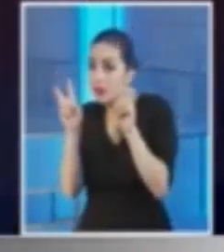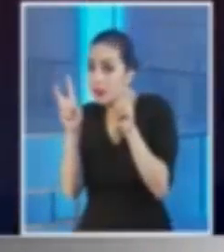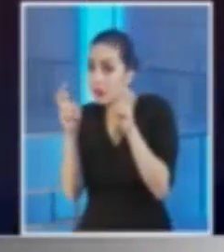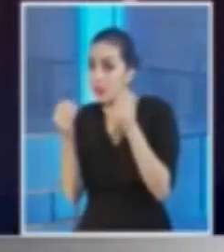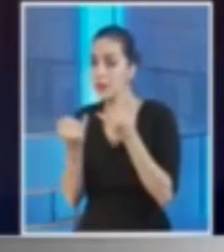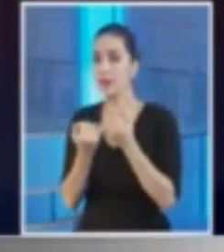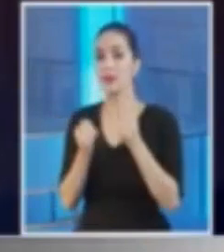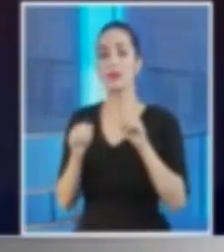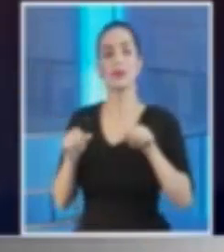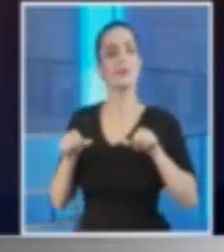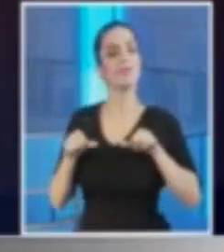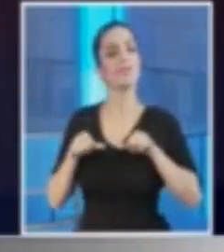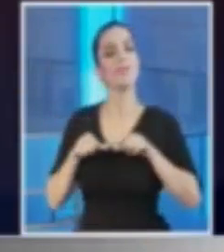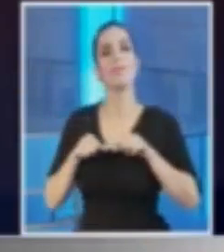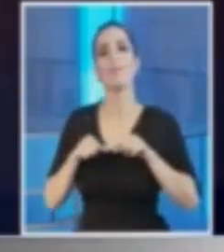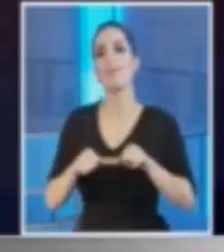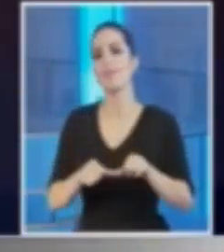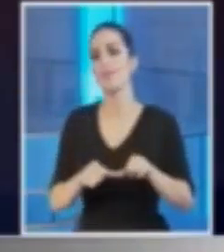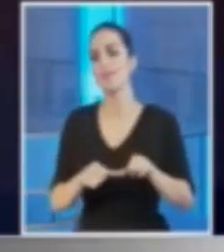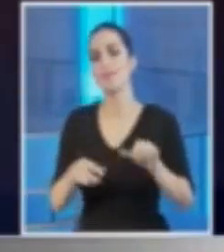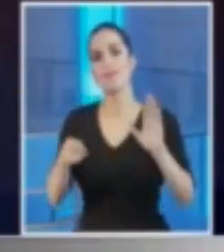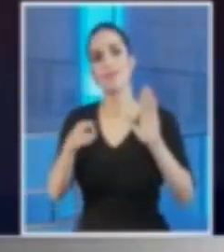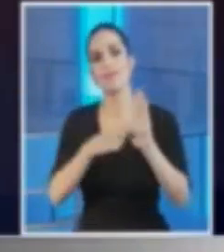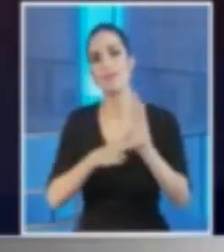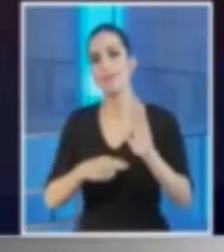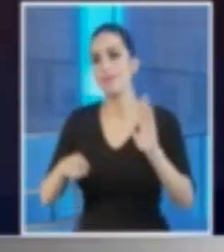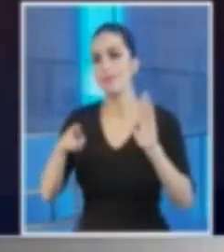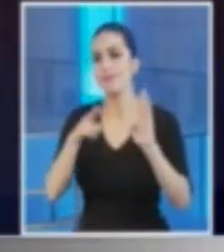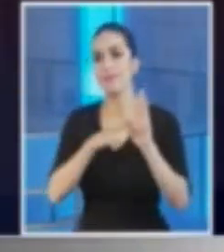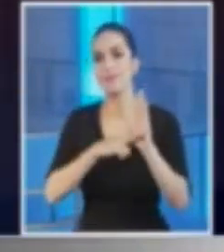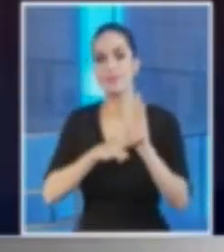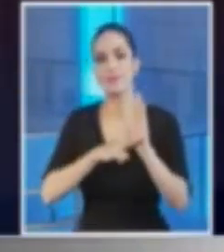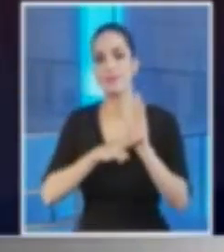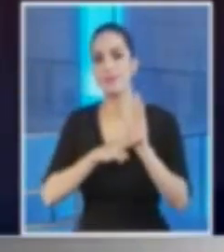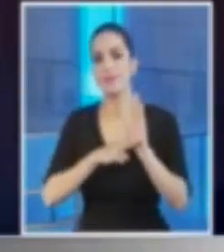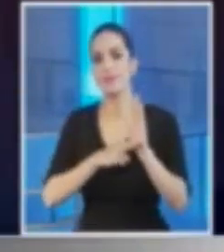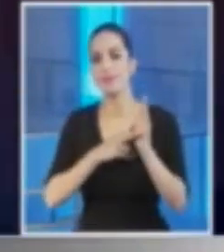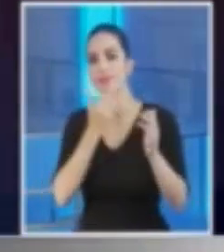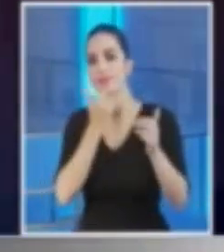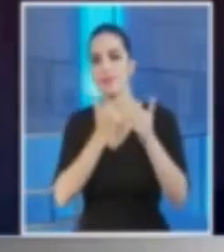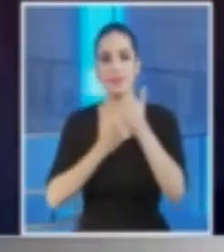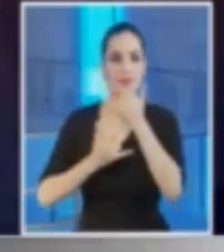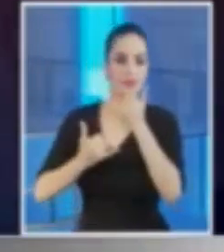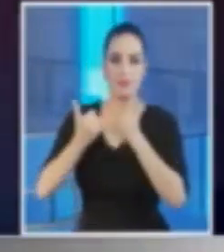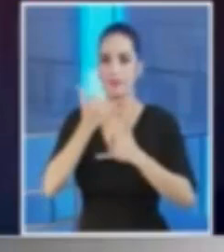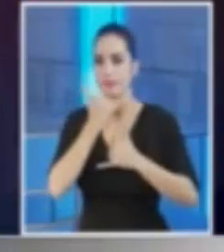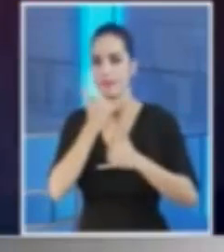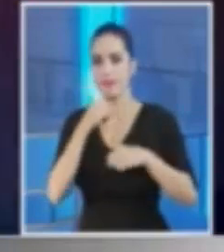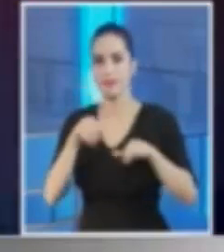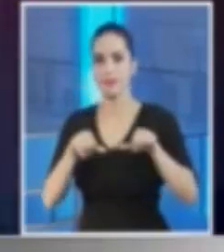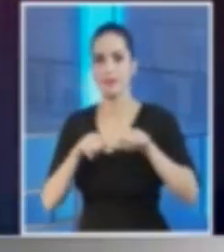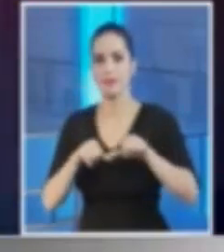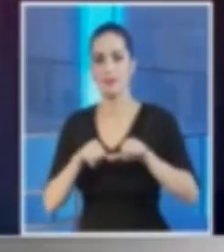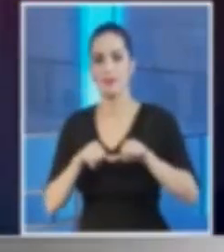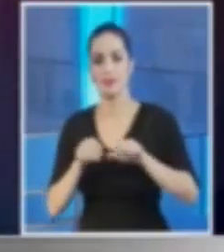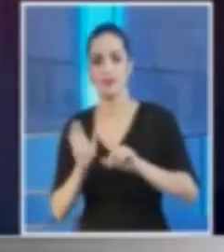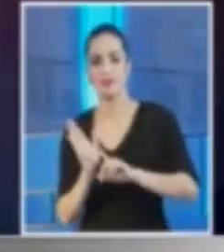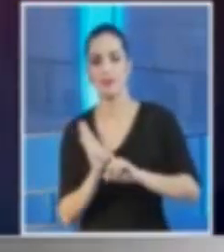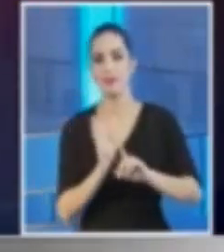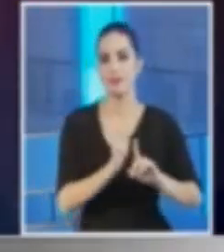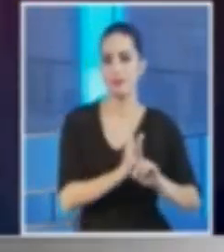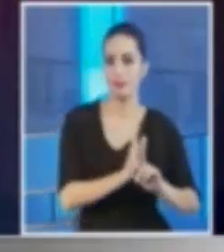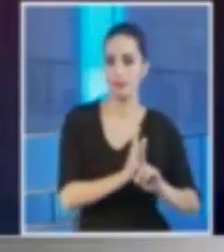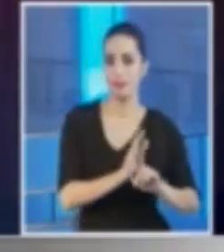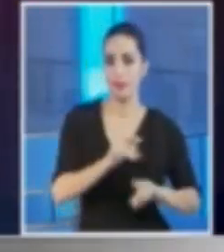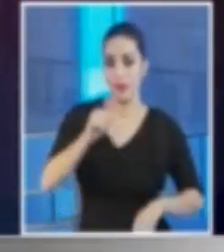pseudo-independientes siguen reproduciendo el modelo económico fracasado, el modelo económico excluyente.